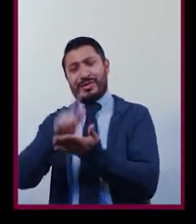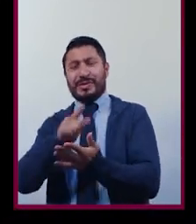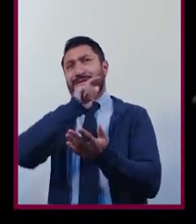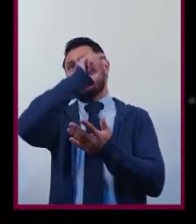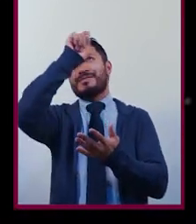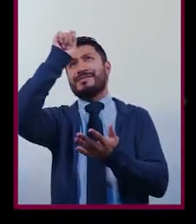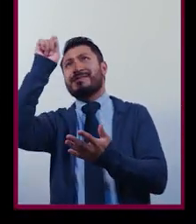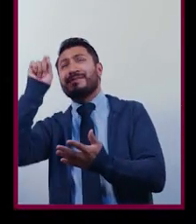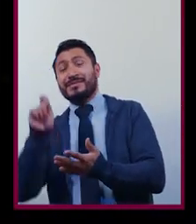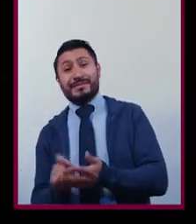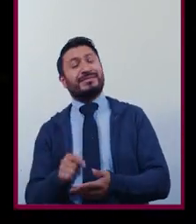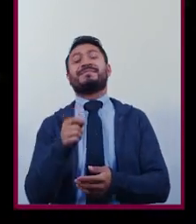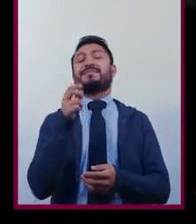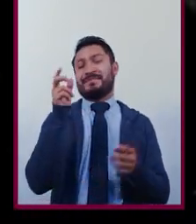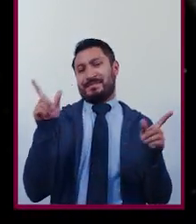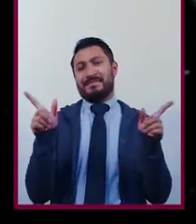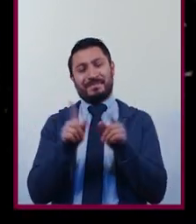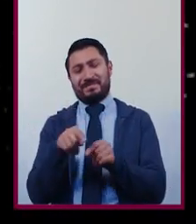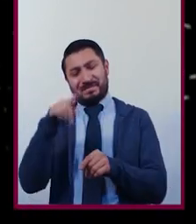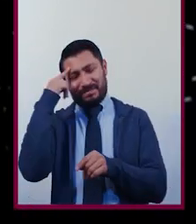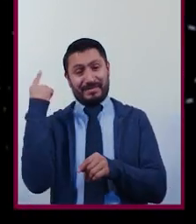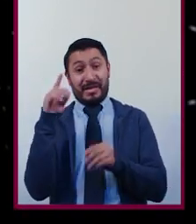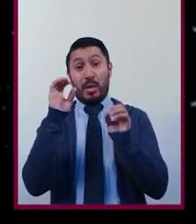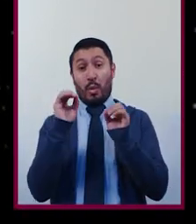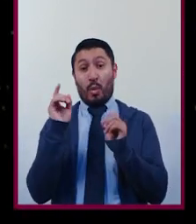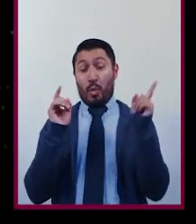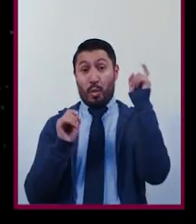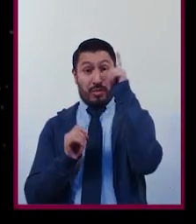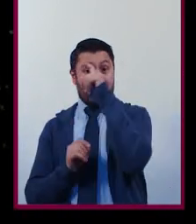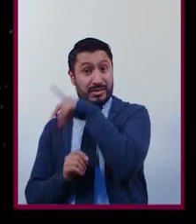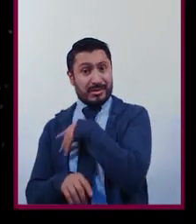rigen. Así de simple. ¿O así de complicado?